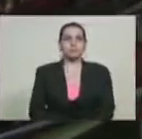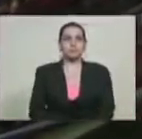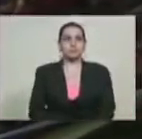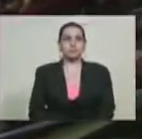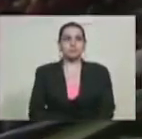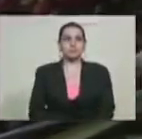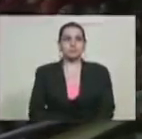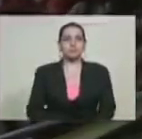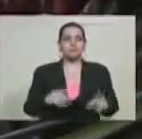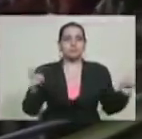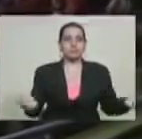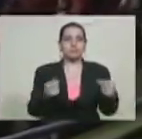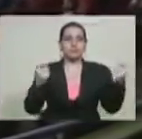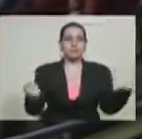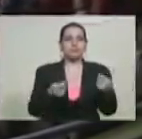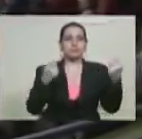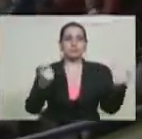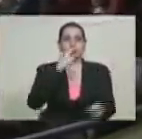¡Vamos, patria amada!